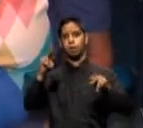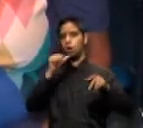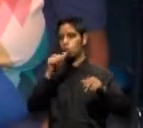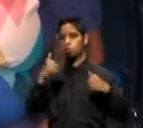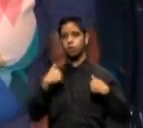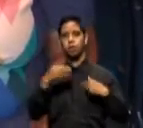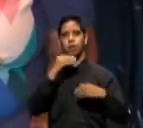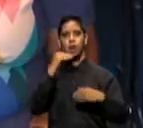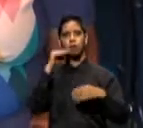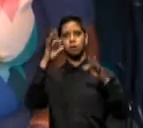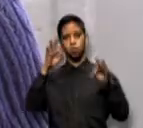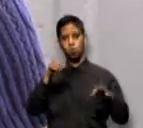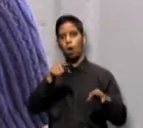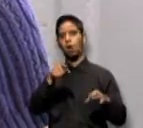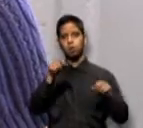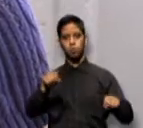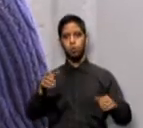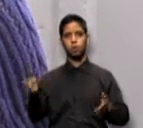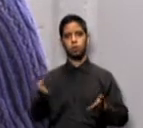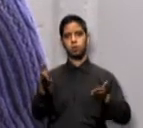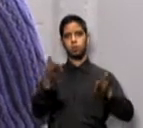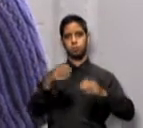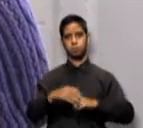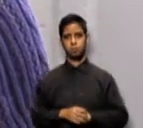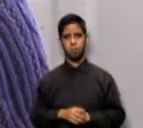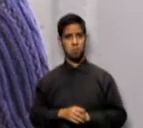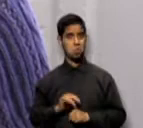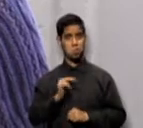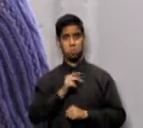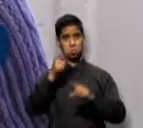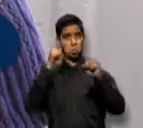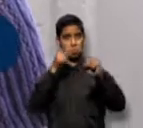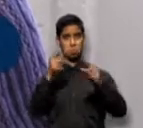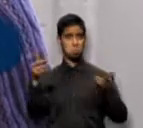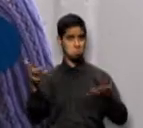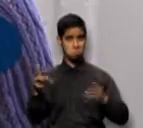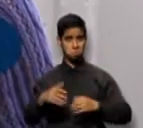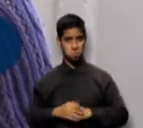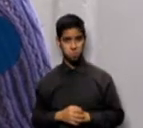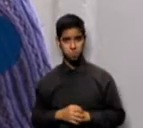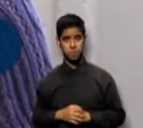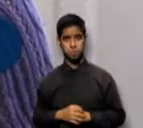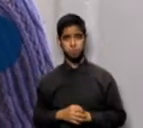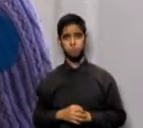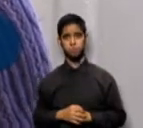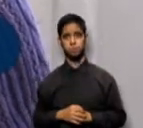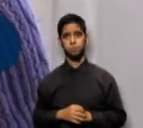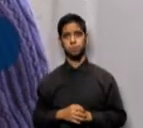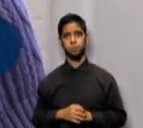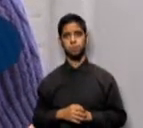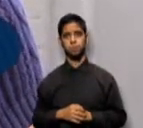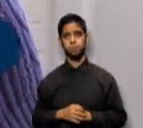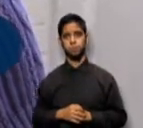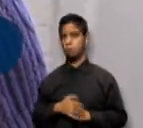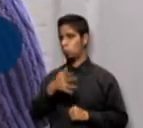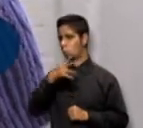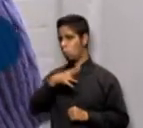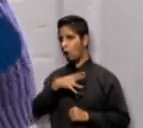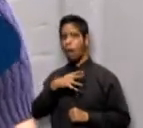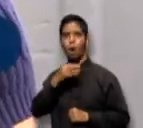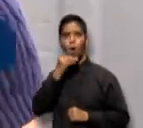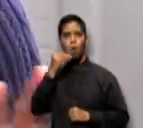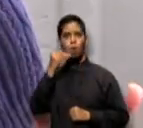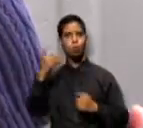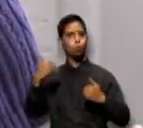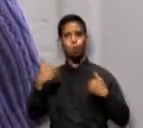seguro. Nuestra intención en el hogar es, nuestra misión, nuestro objetivo, es tener esas mujeres sin hogar que nos